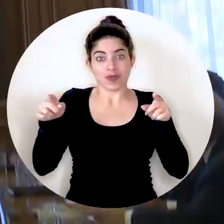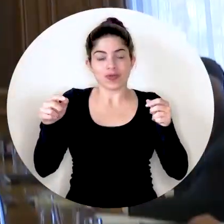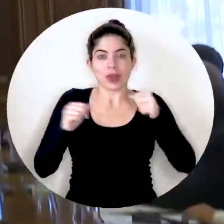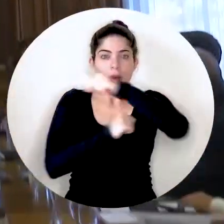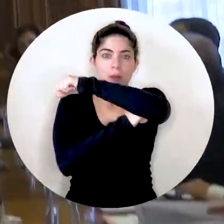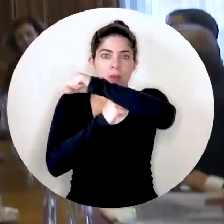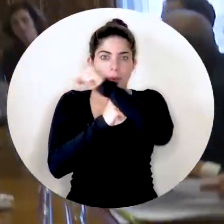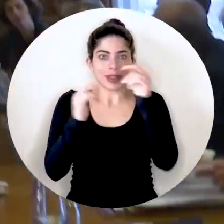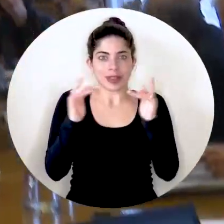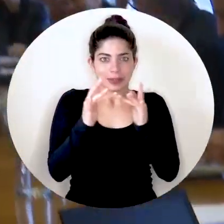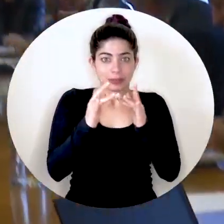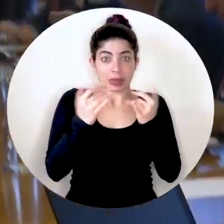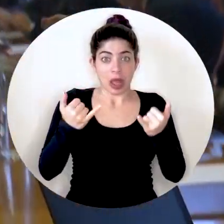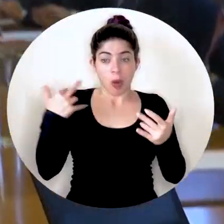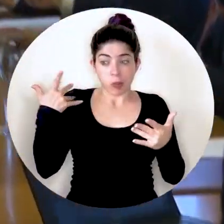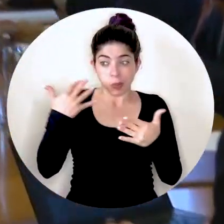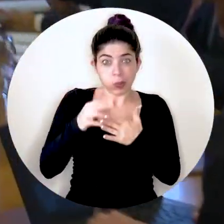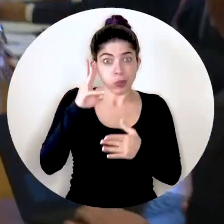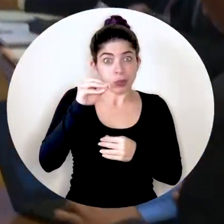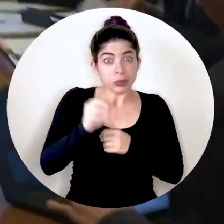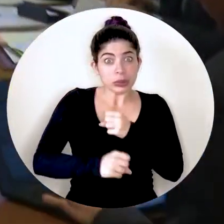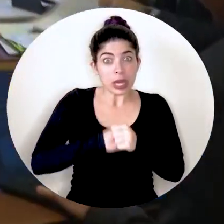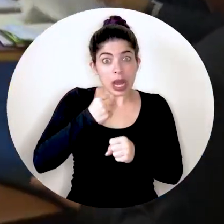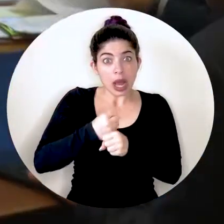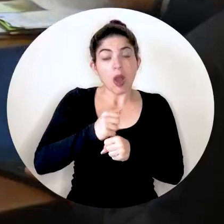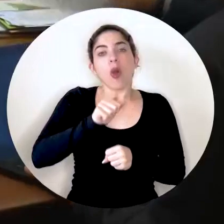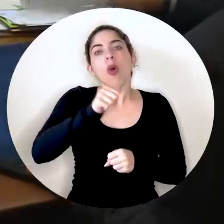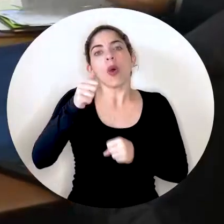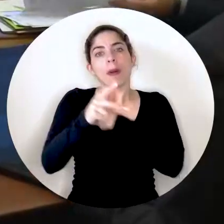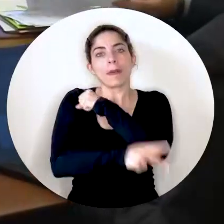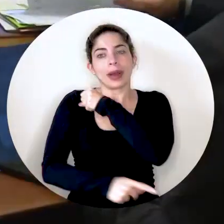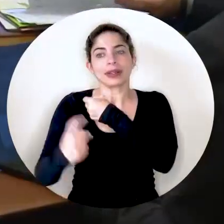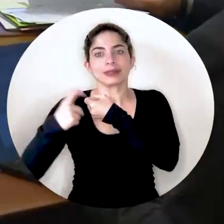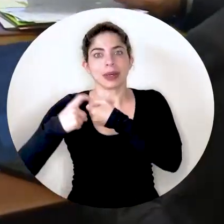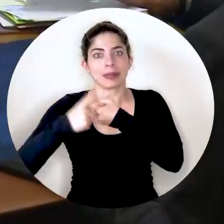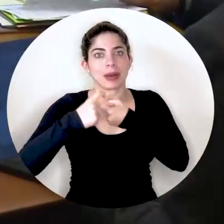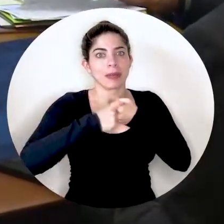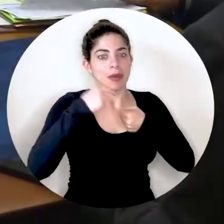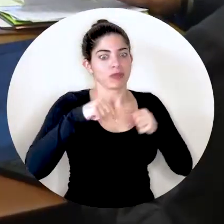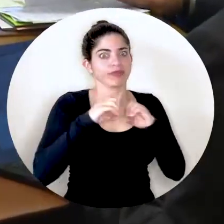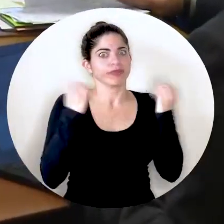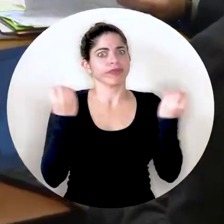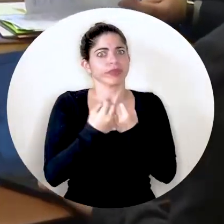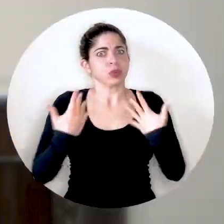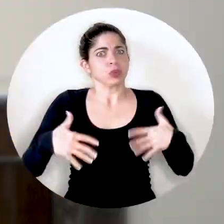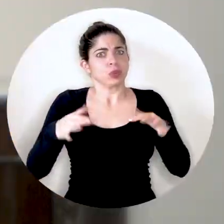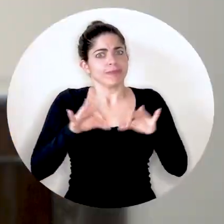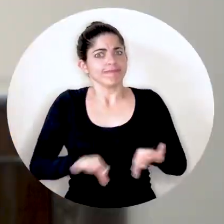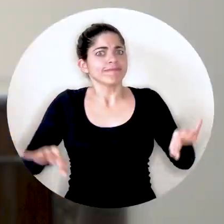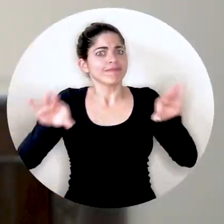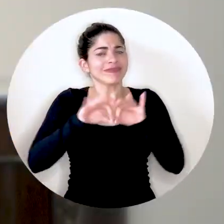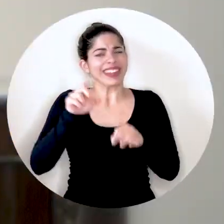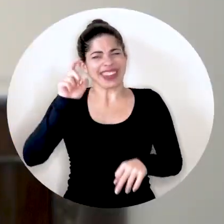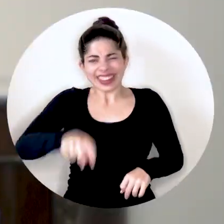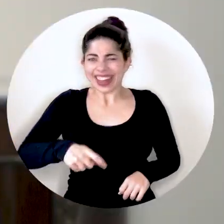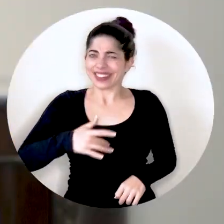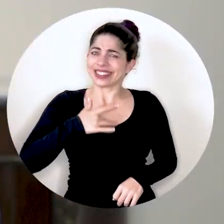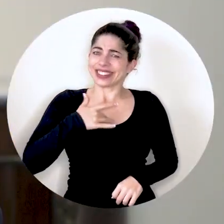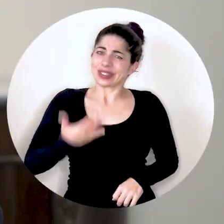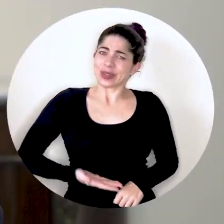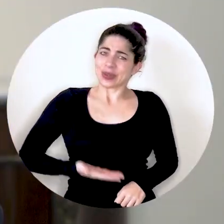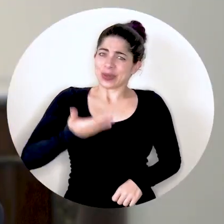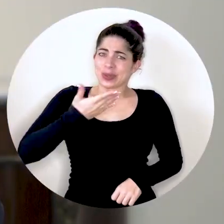Ahora, 60 años después, otros países se han sumado a esta organización tan importante. Debemos sentirnos